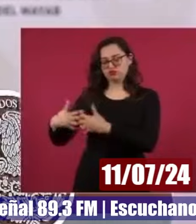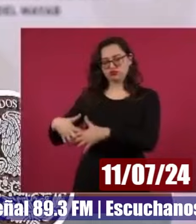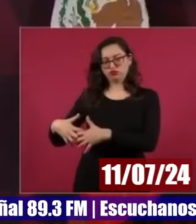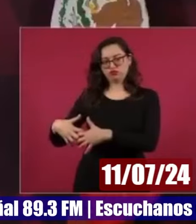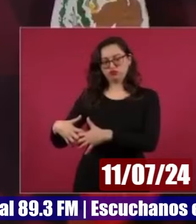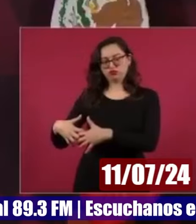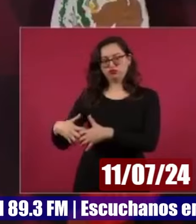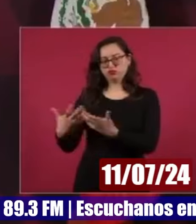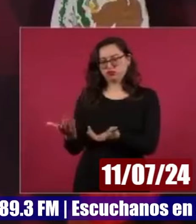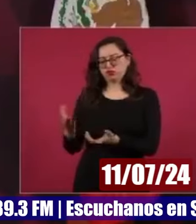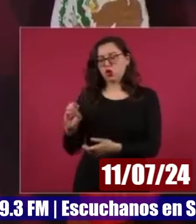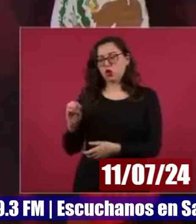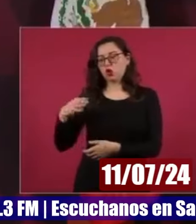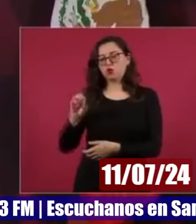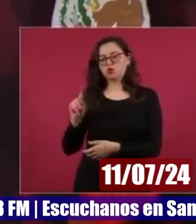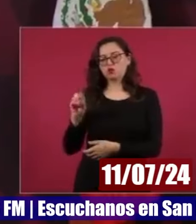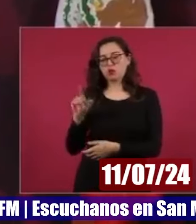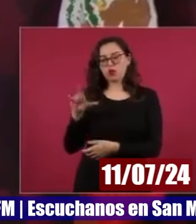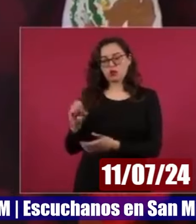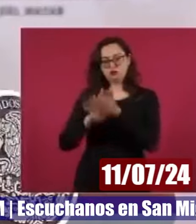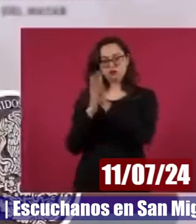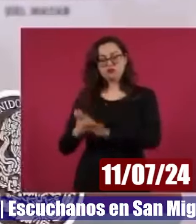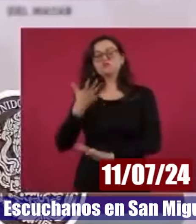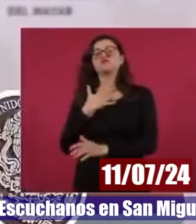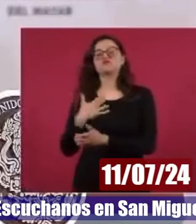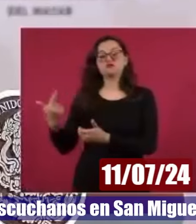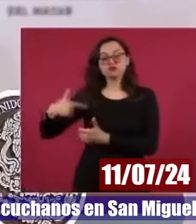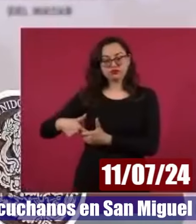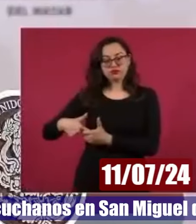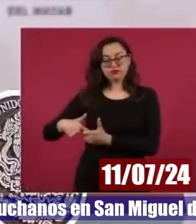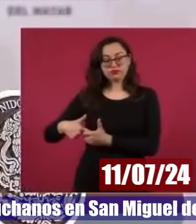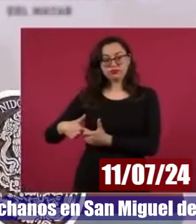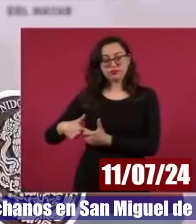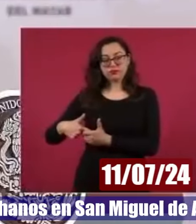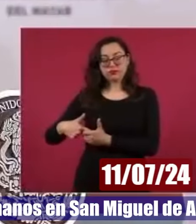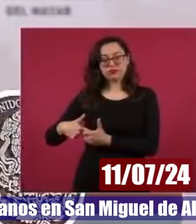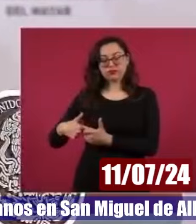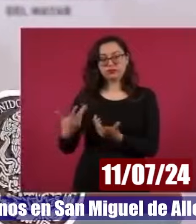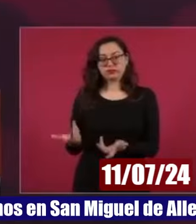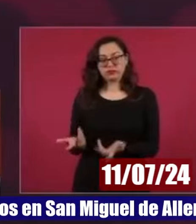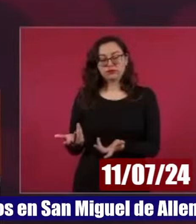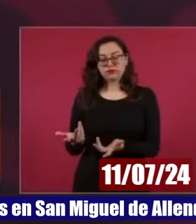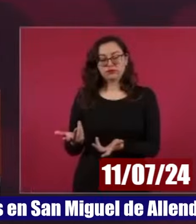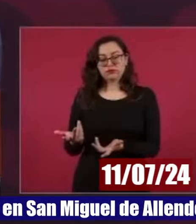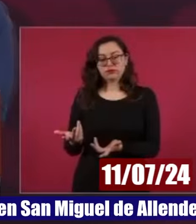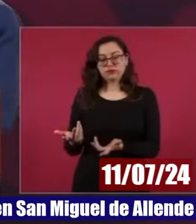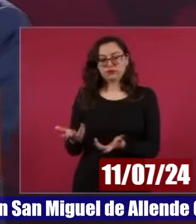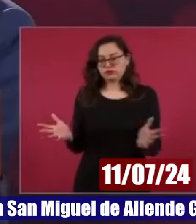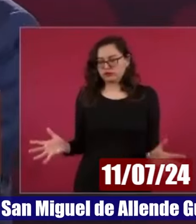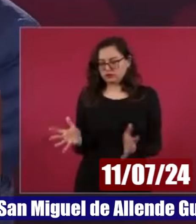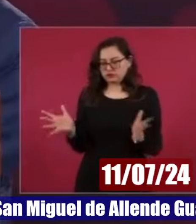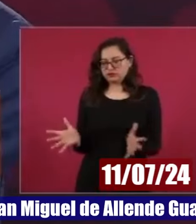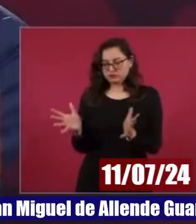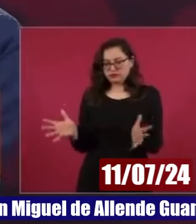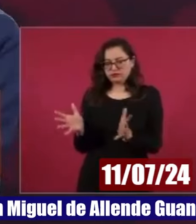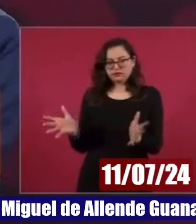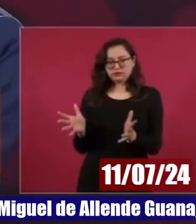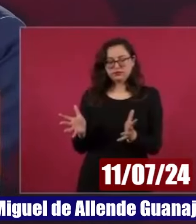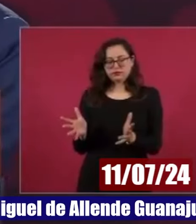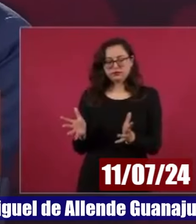bueno el desempeño financiero el desempeño técnico el desempeño de producción lo que sí a pesar de todo ello el presidente